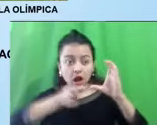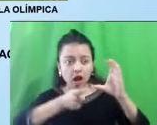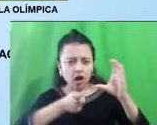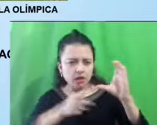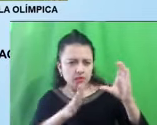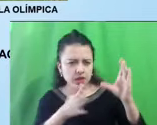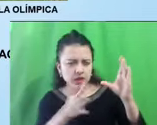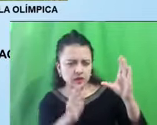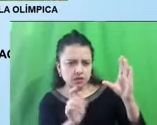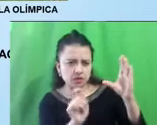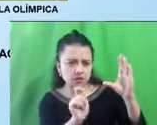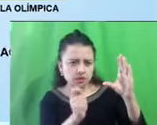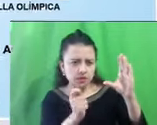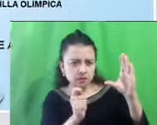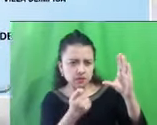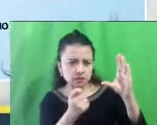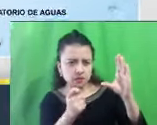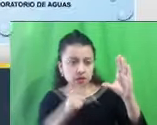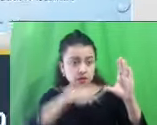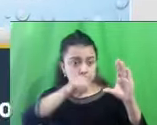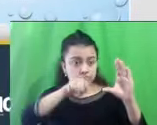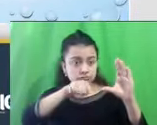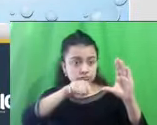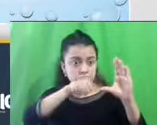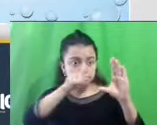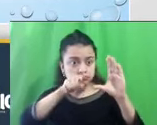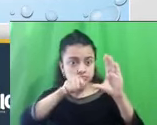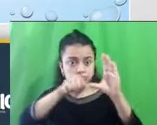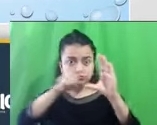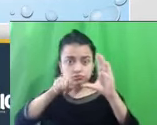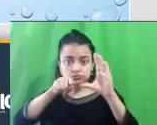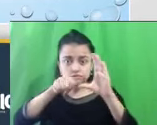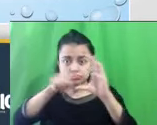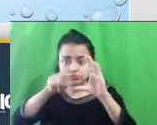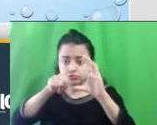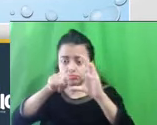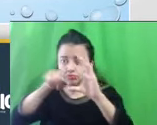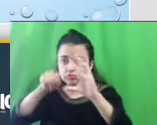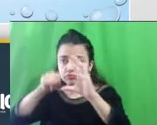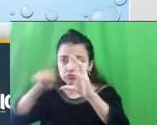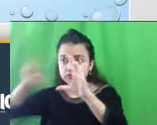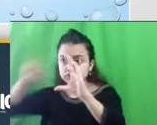los medidores que tienen ustedes en la casa. Tenemos